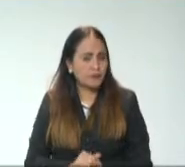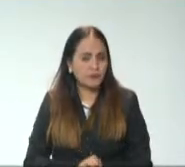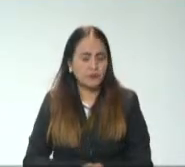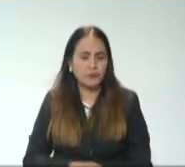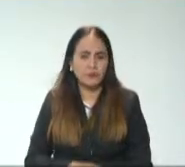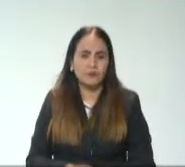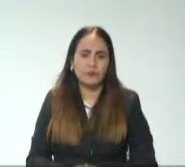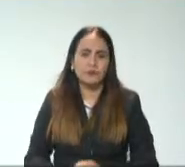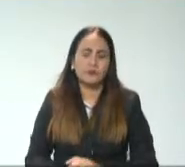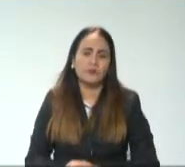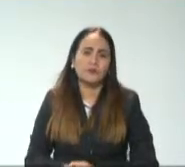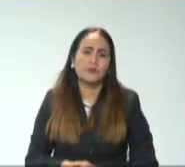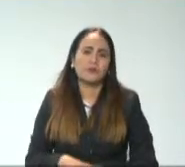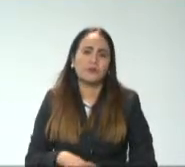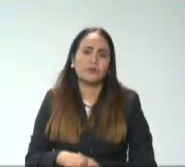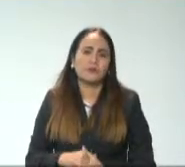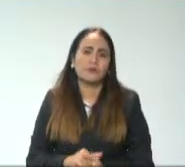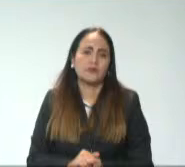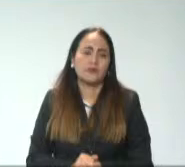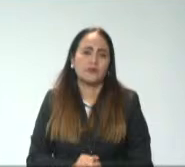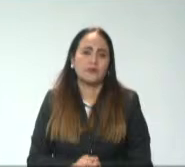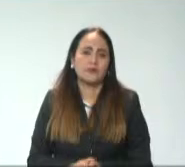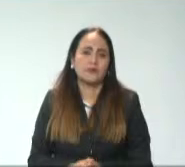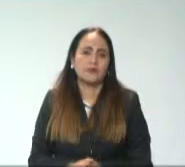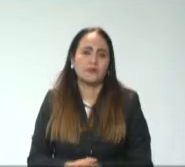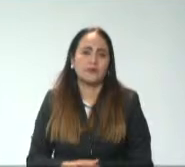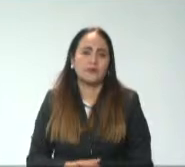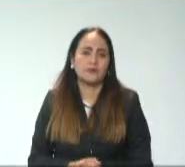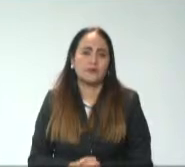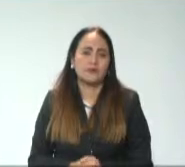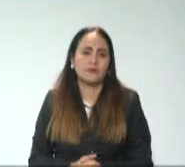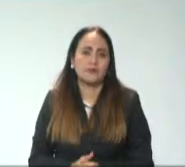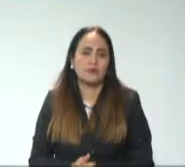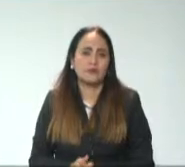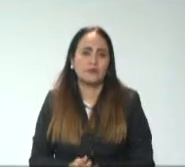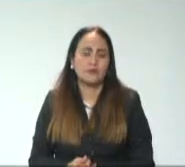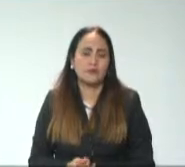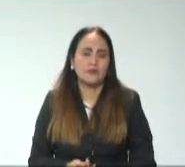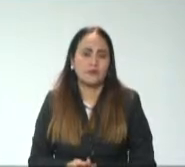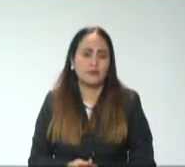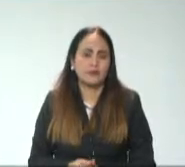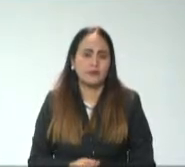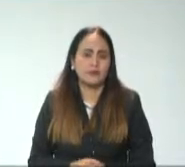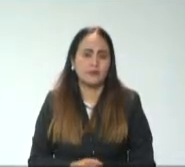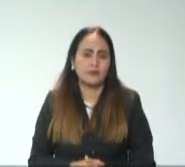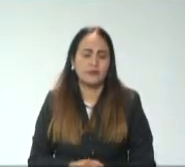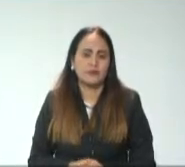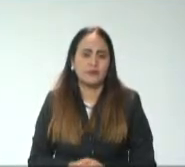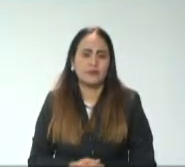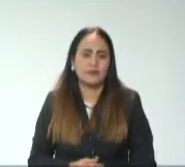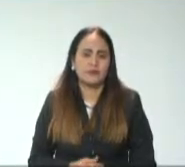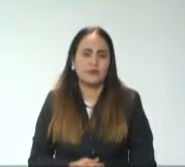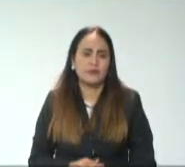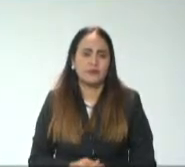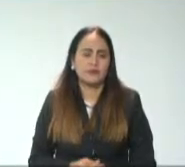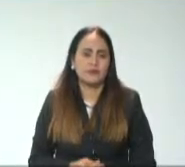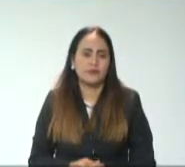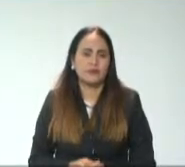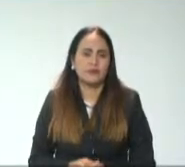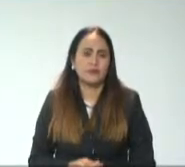ciudadano estamos también acompañando eh procesos para mejorar la la medición eh